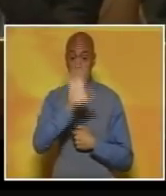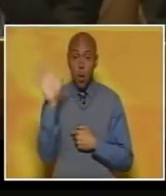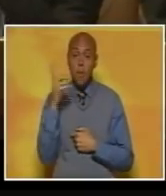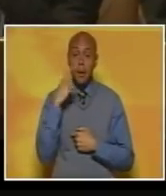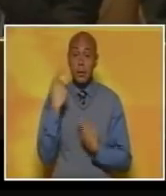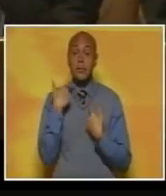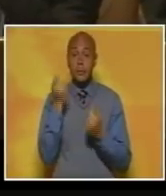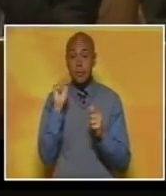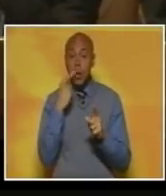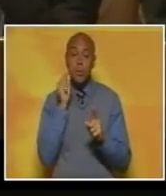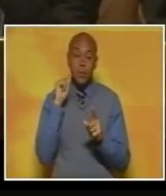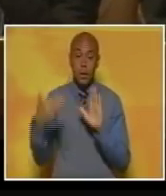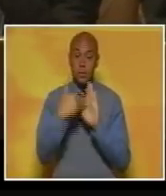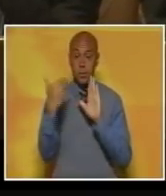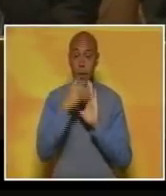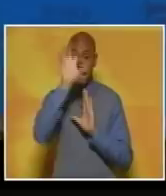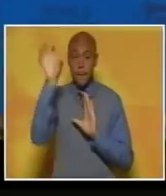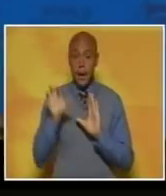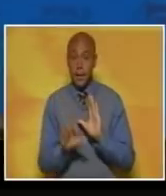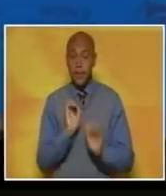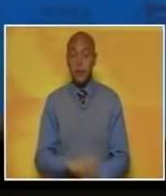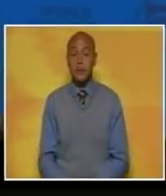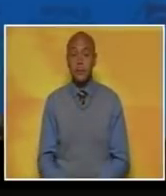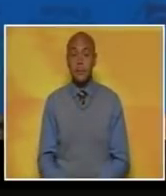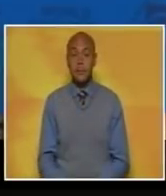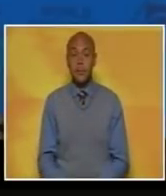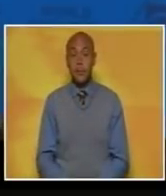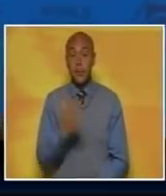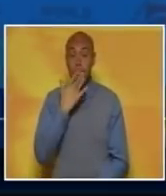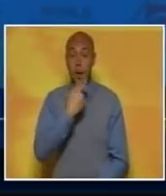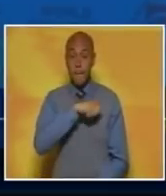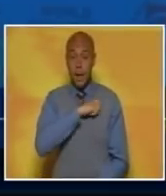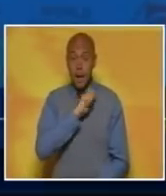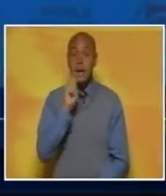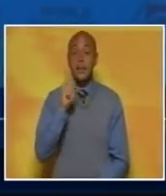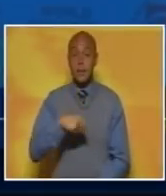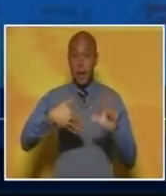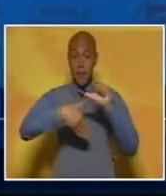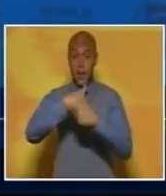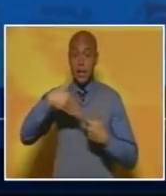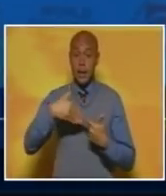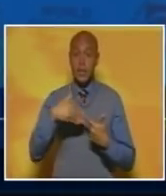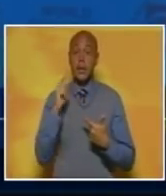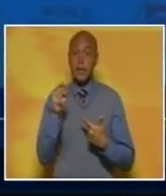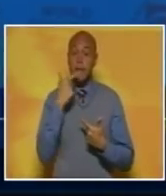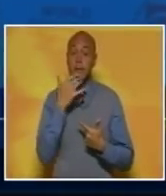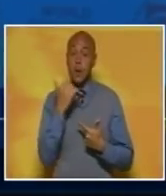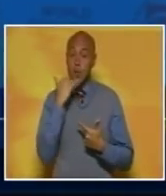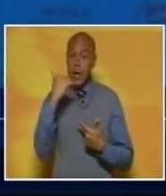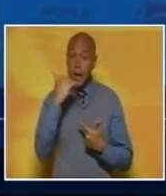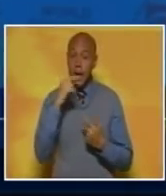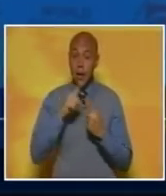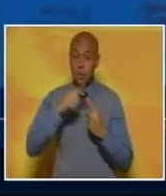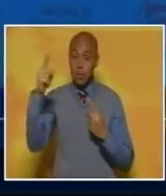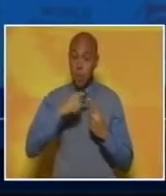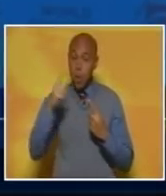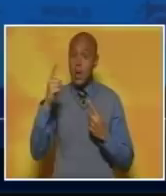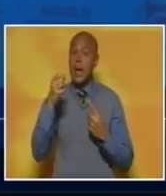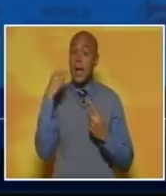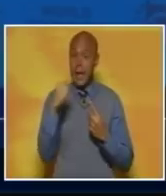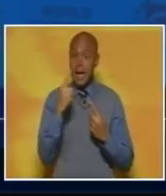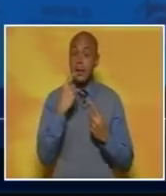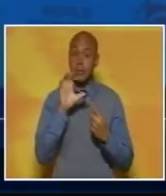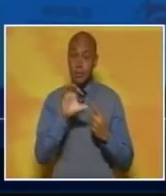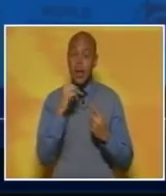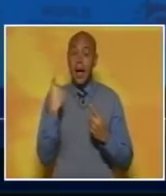afecta a regiones y países específicos. Para España, también América Latina, que es un destino de exportación, es la región que peor está